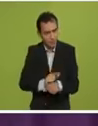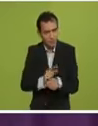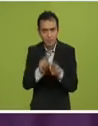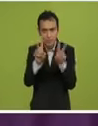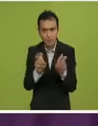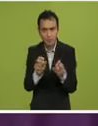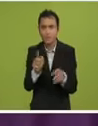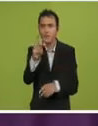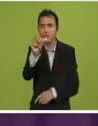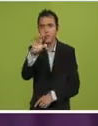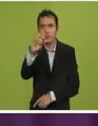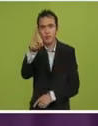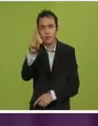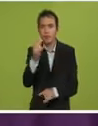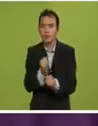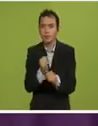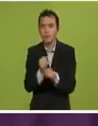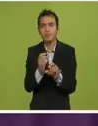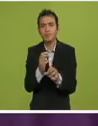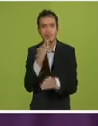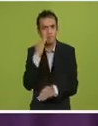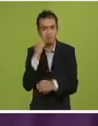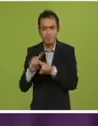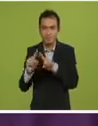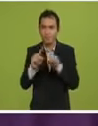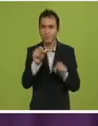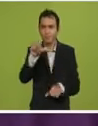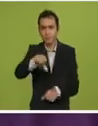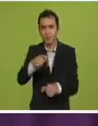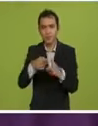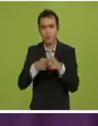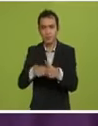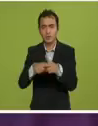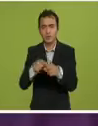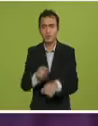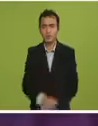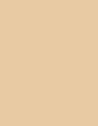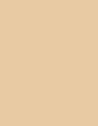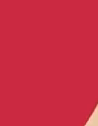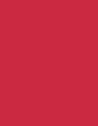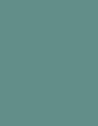redes sociales. Así que hoy aquí en Sororidades, así iniciamos.